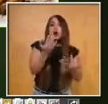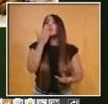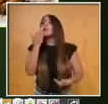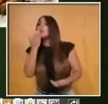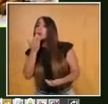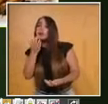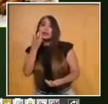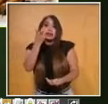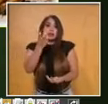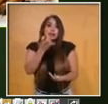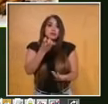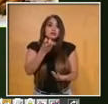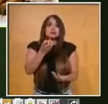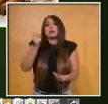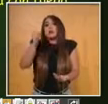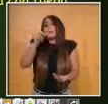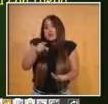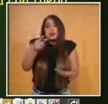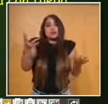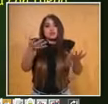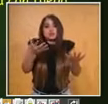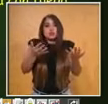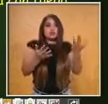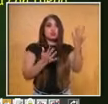del vapor.